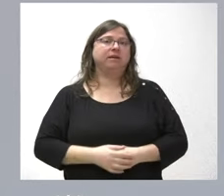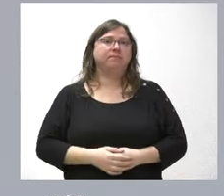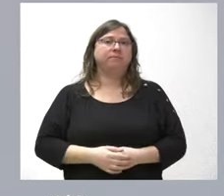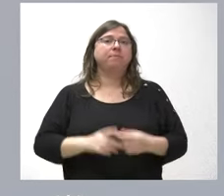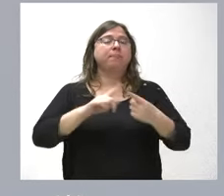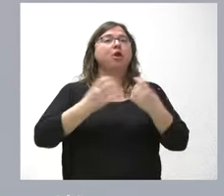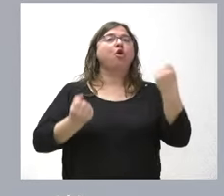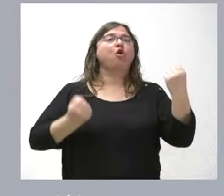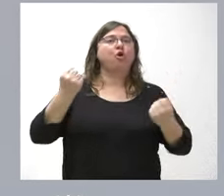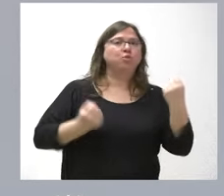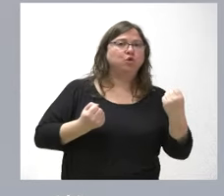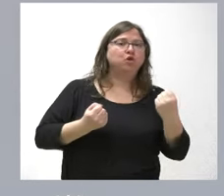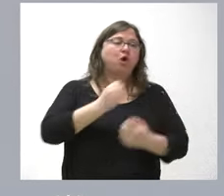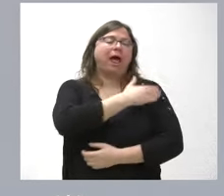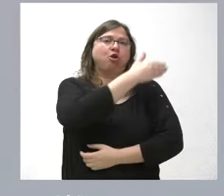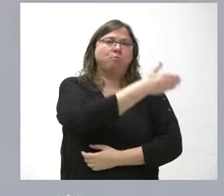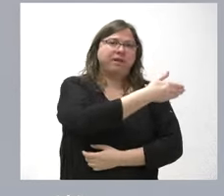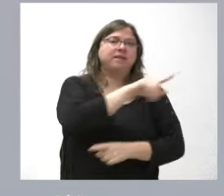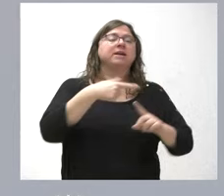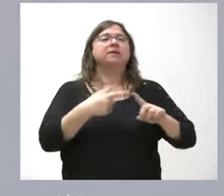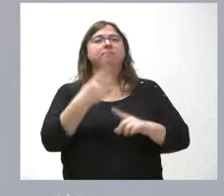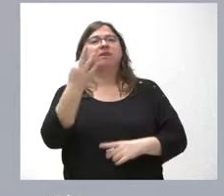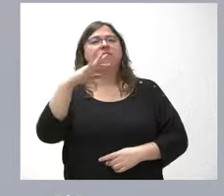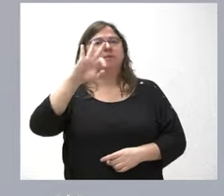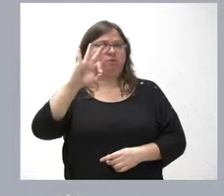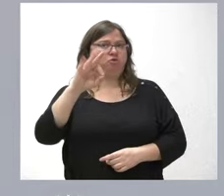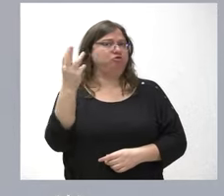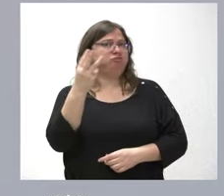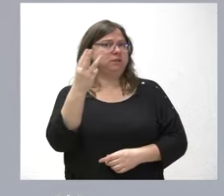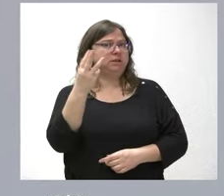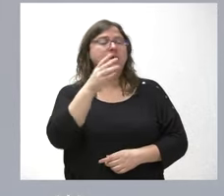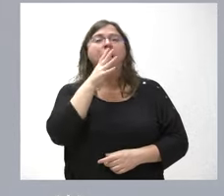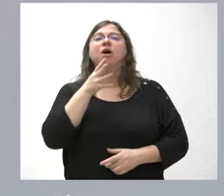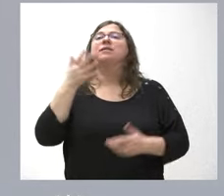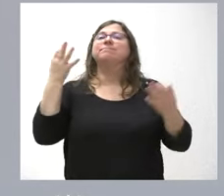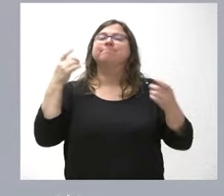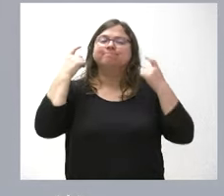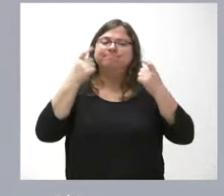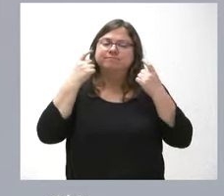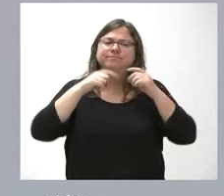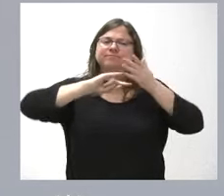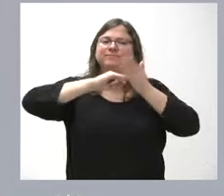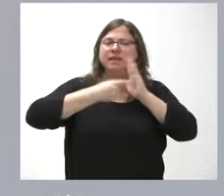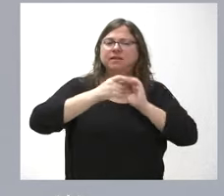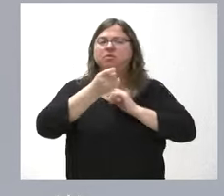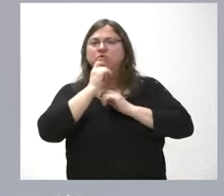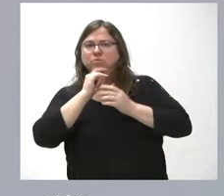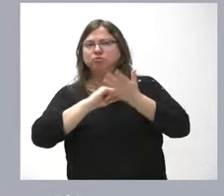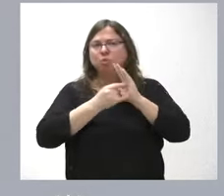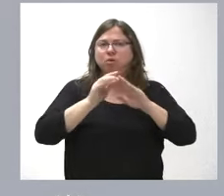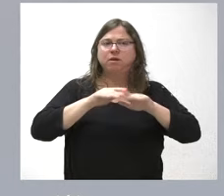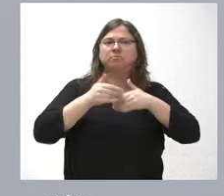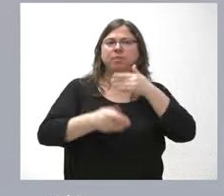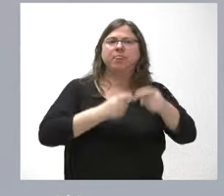el conductor como el acompañante como Fabio. Y, por tanto, este es el momento en donde se están examinando técnicamente todas las fórmulas que puedan